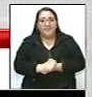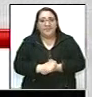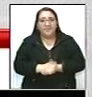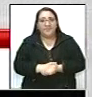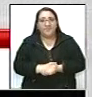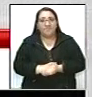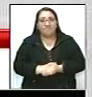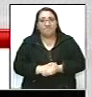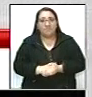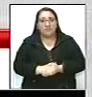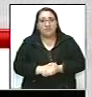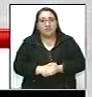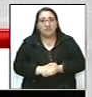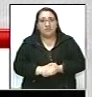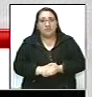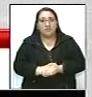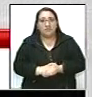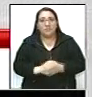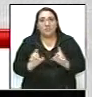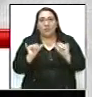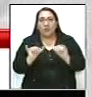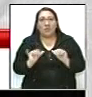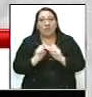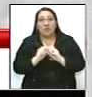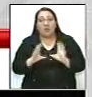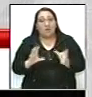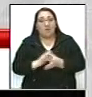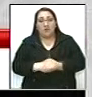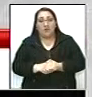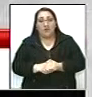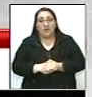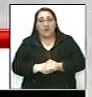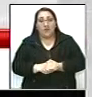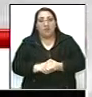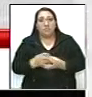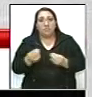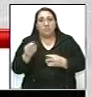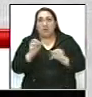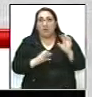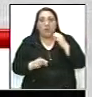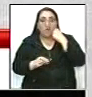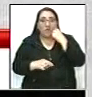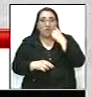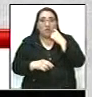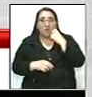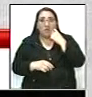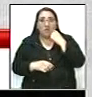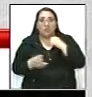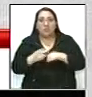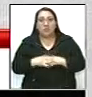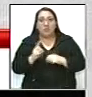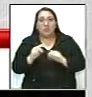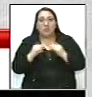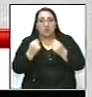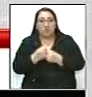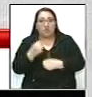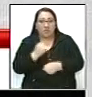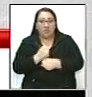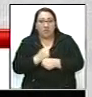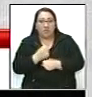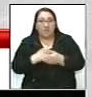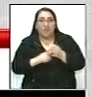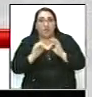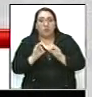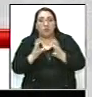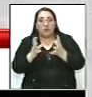miembros del Ejecutivo. No quedaron, digamos, satisfechos y muchas dudas se cernieron sobre este grupo de trabajo que